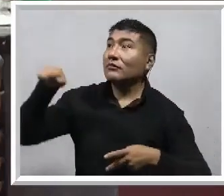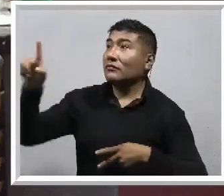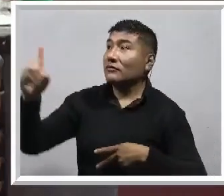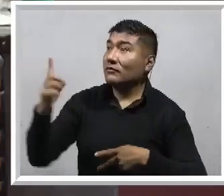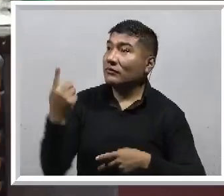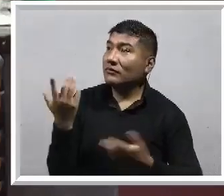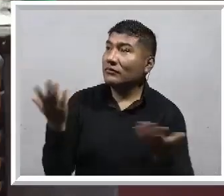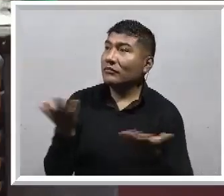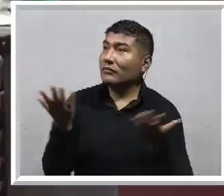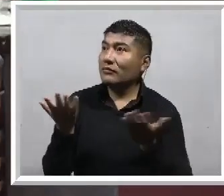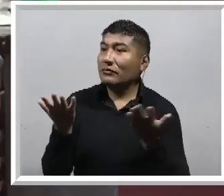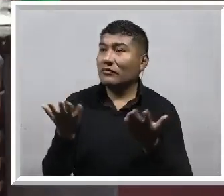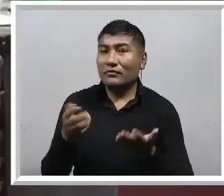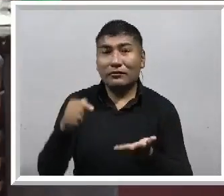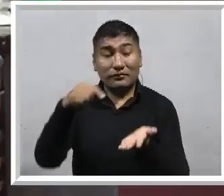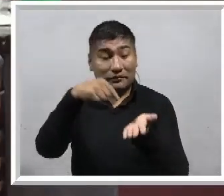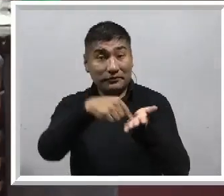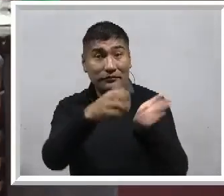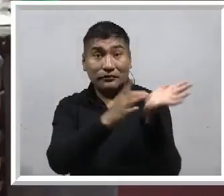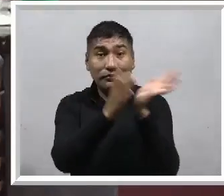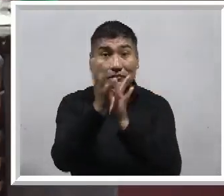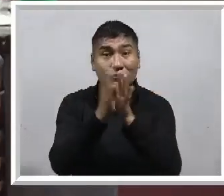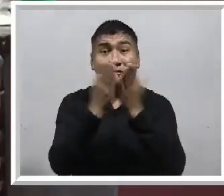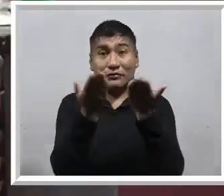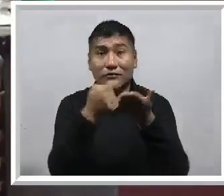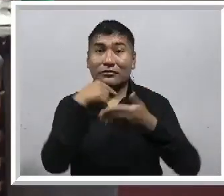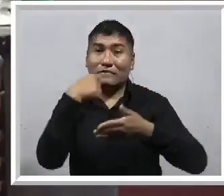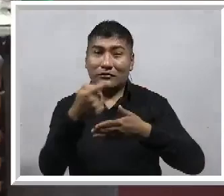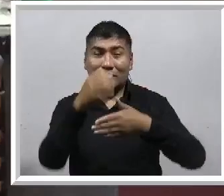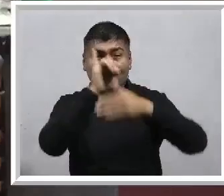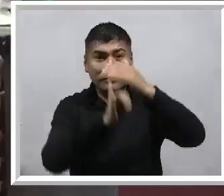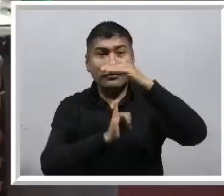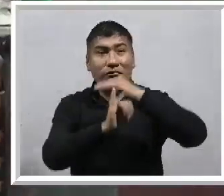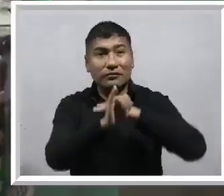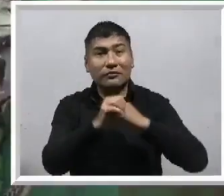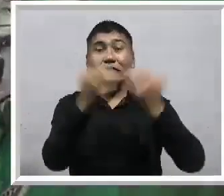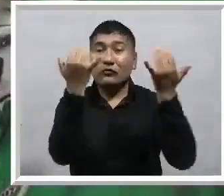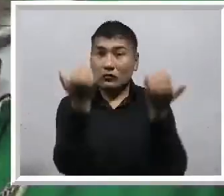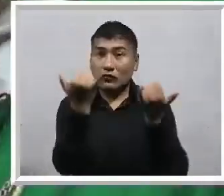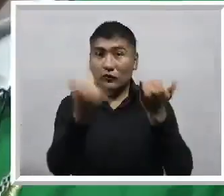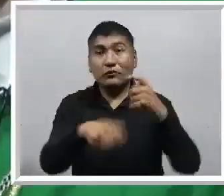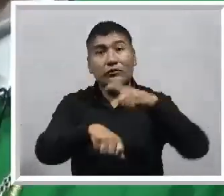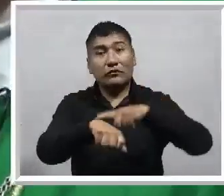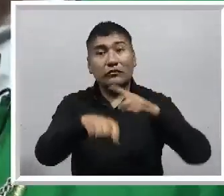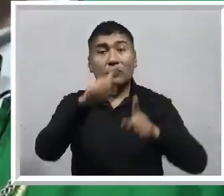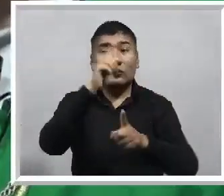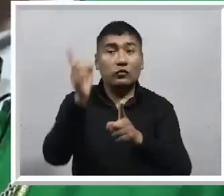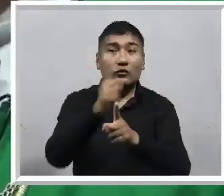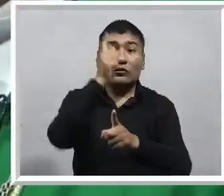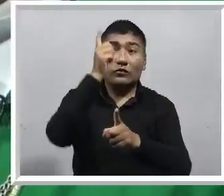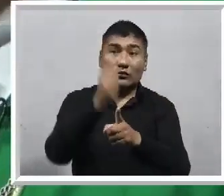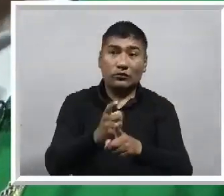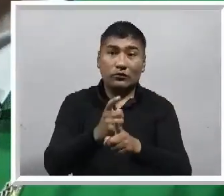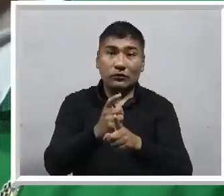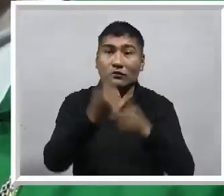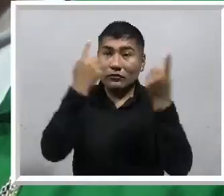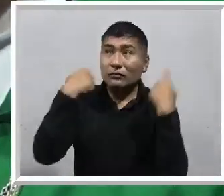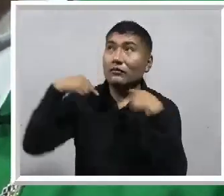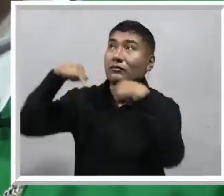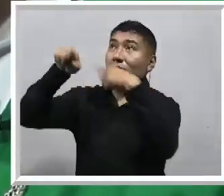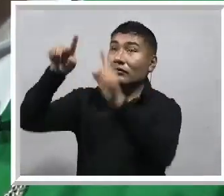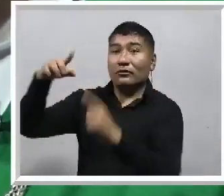acudir aquí dice Isaías es el momento propicio de acudir a